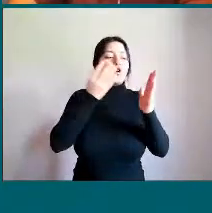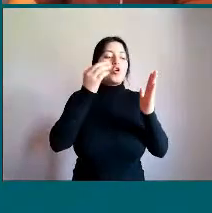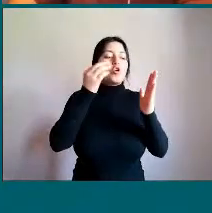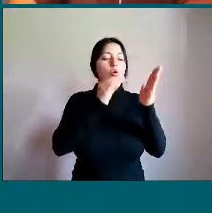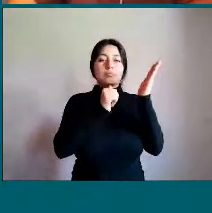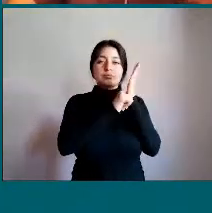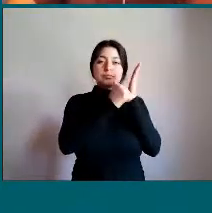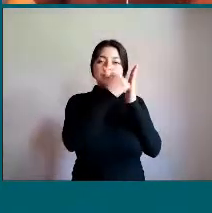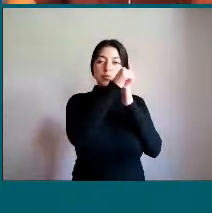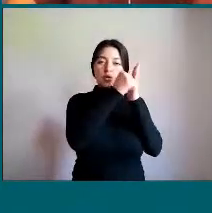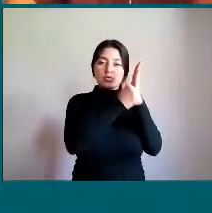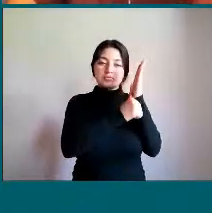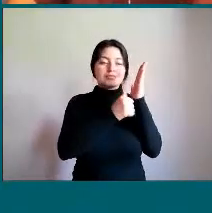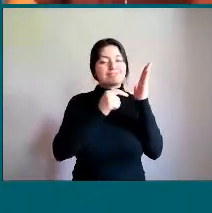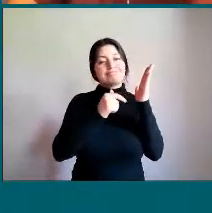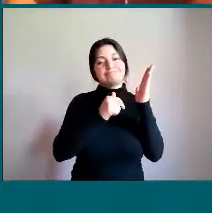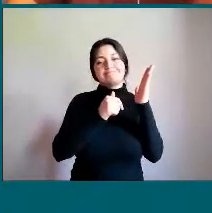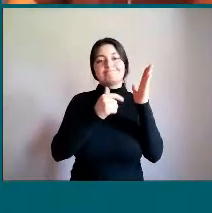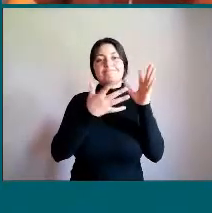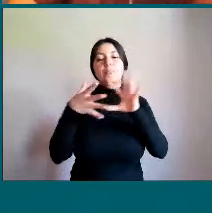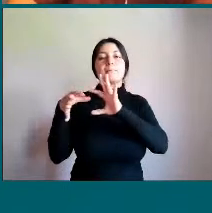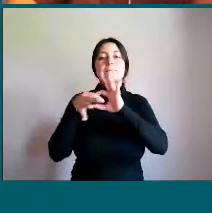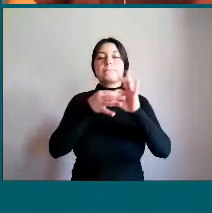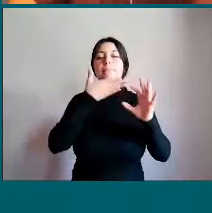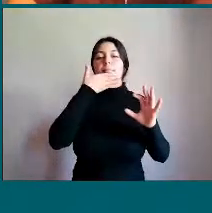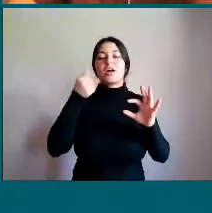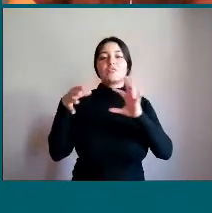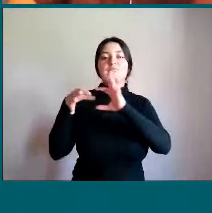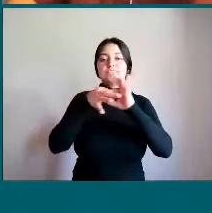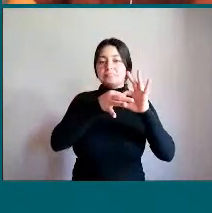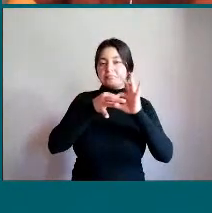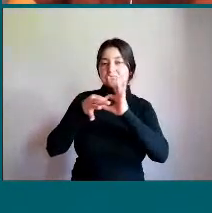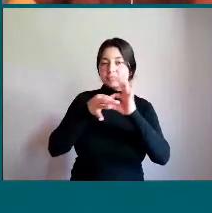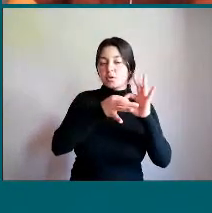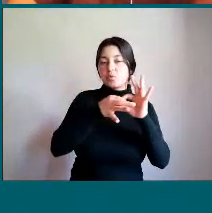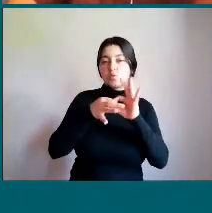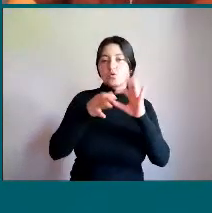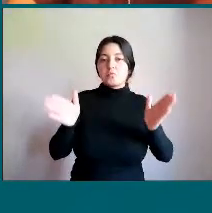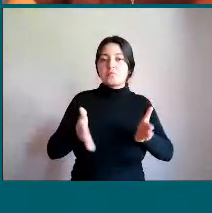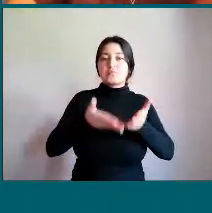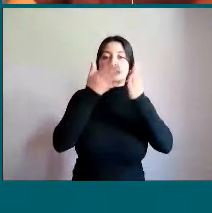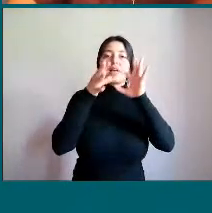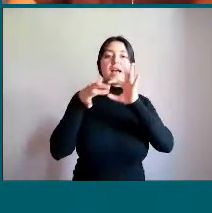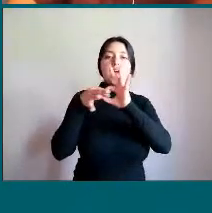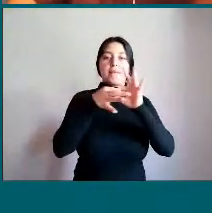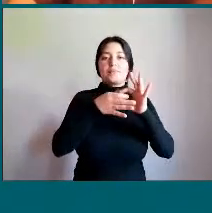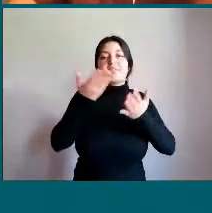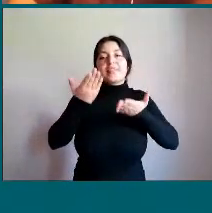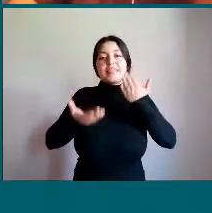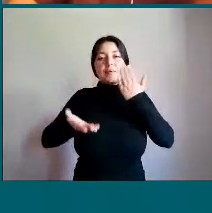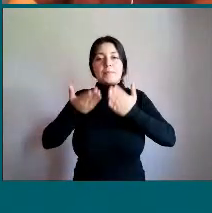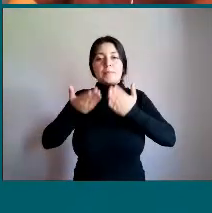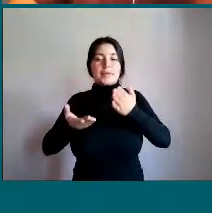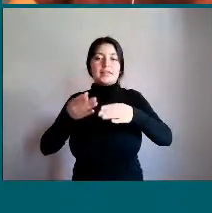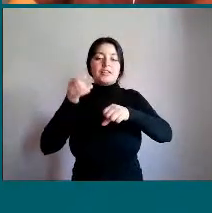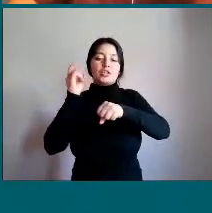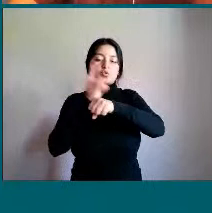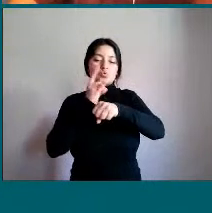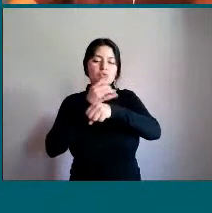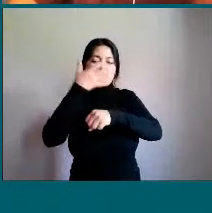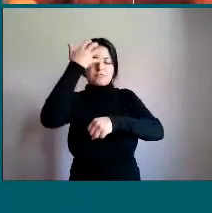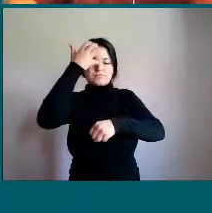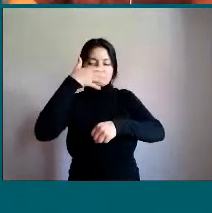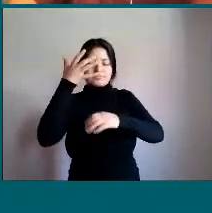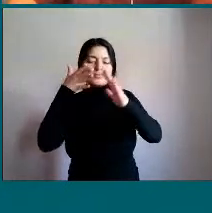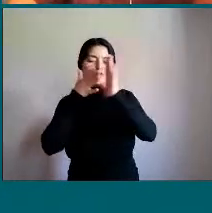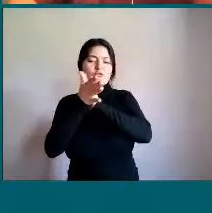estos otros, yo no me parece nada mal. Creo que depende el uso que tú le des a esa información. Creo que,